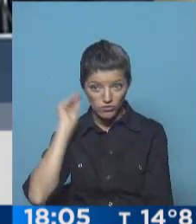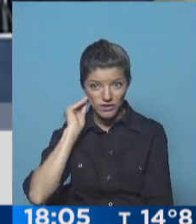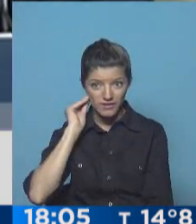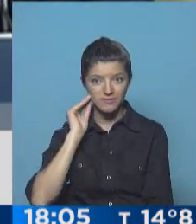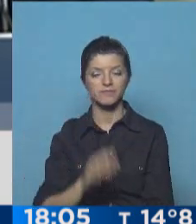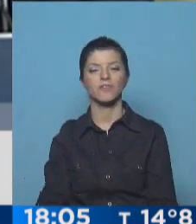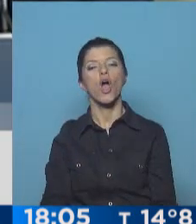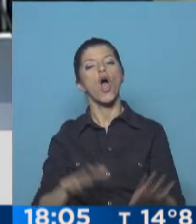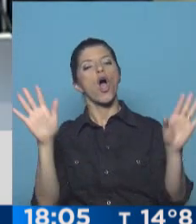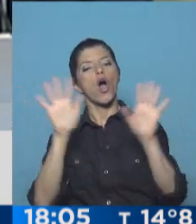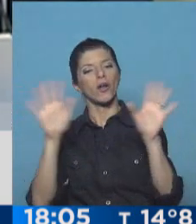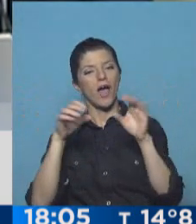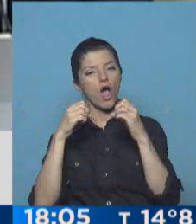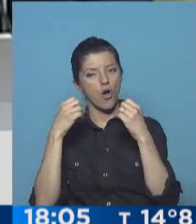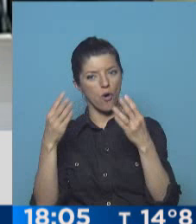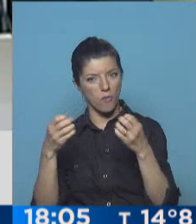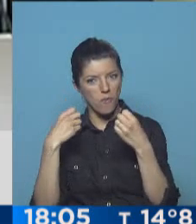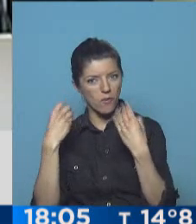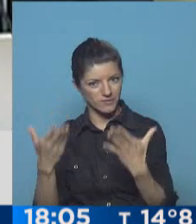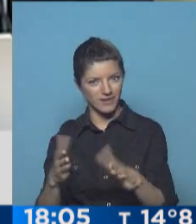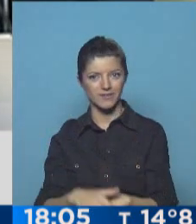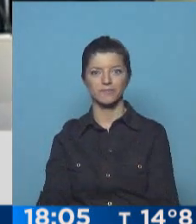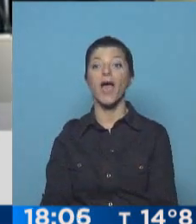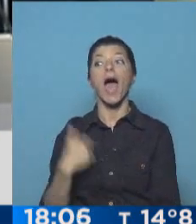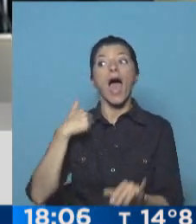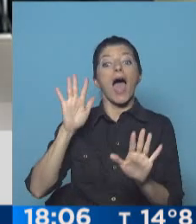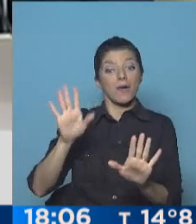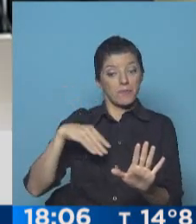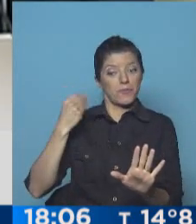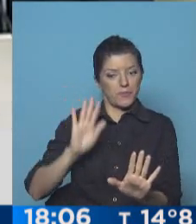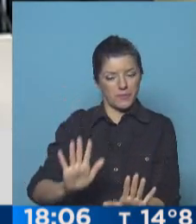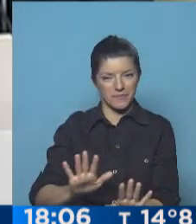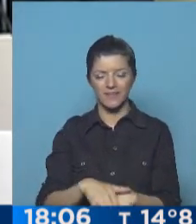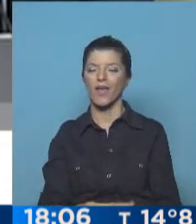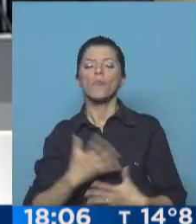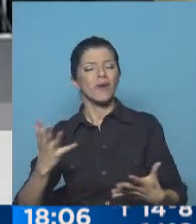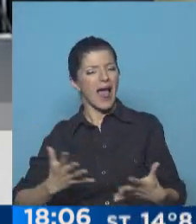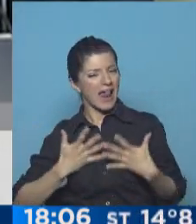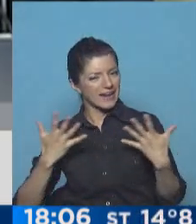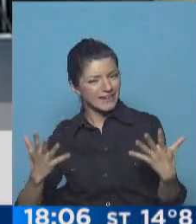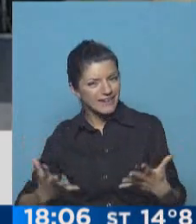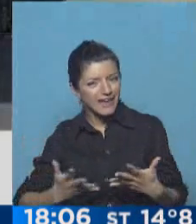tal, Cristina? ¿Cómo estás? Un gusto escucharte. Una alegría inmensa.